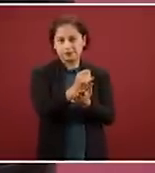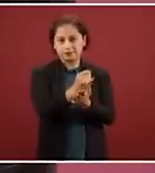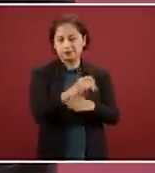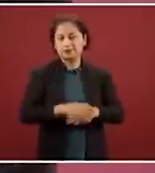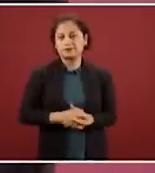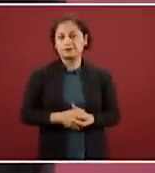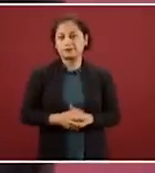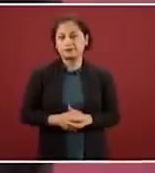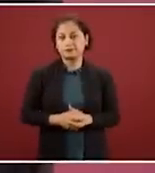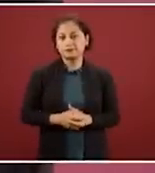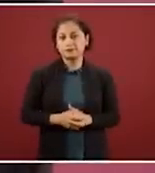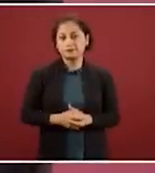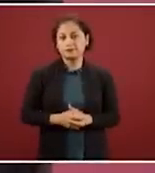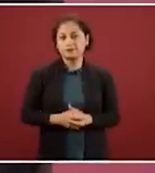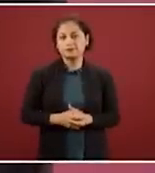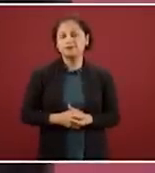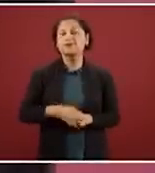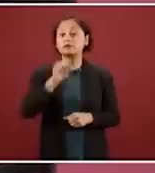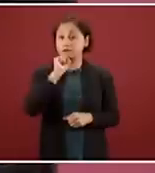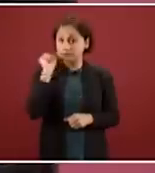Y también en el caso de los legisladores,